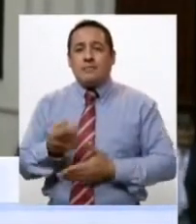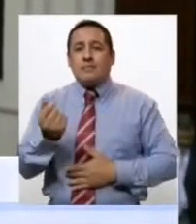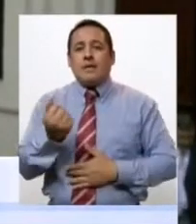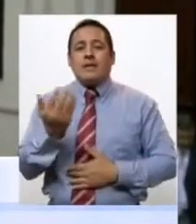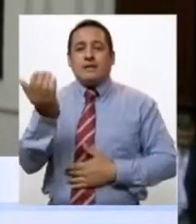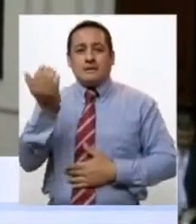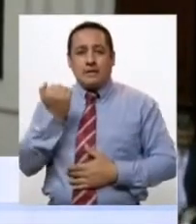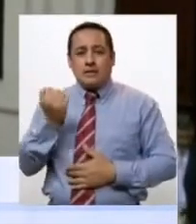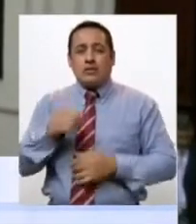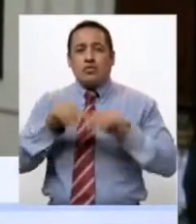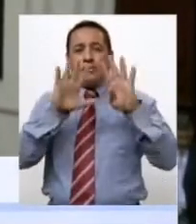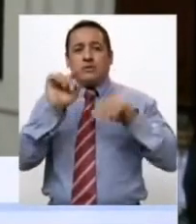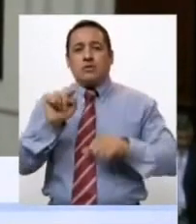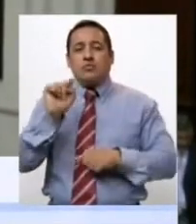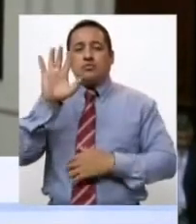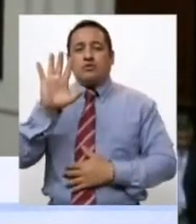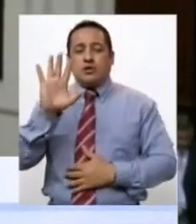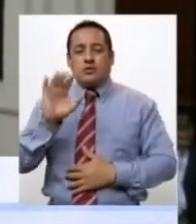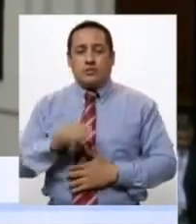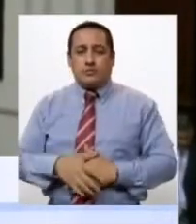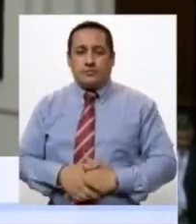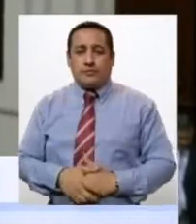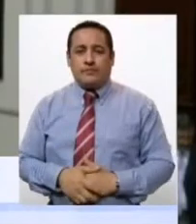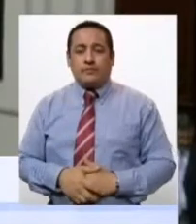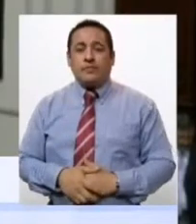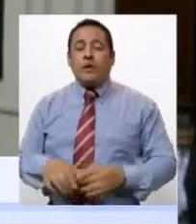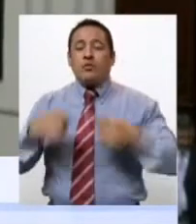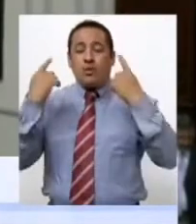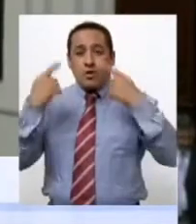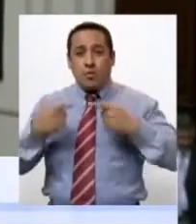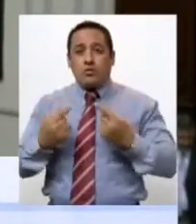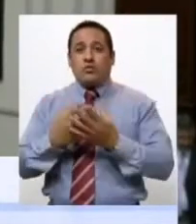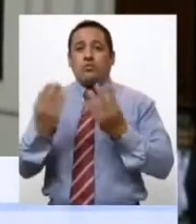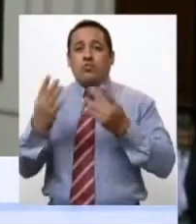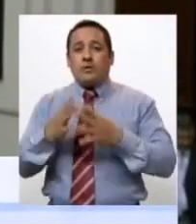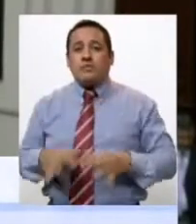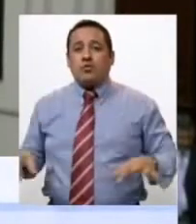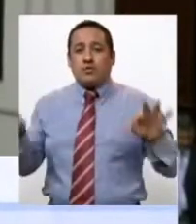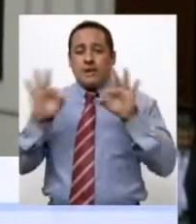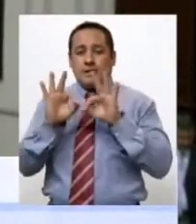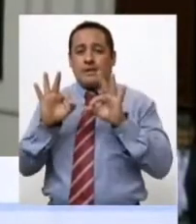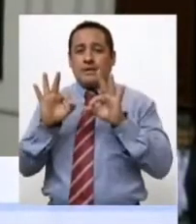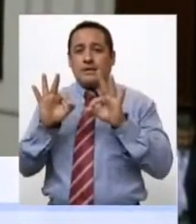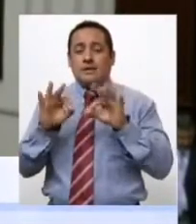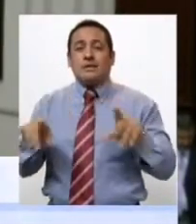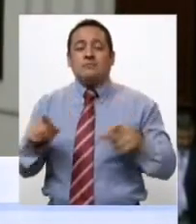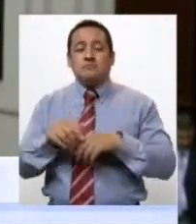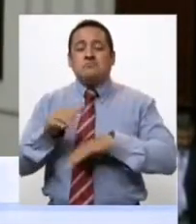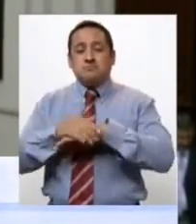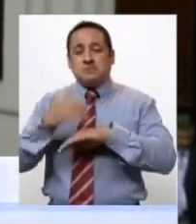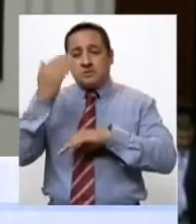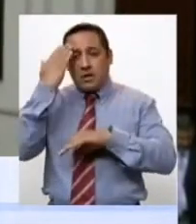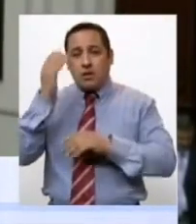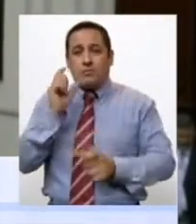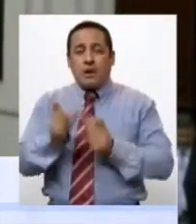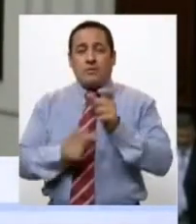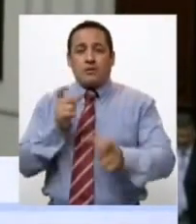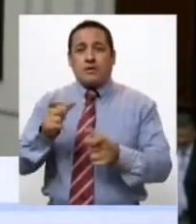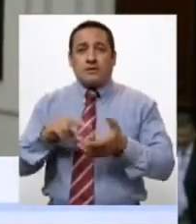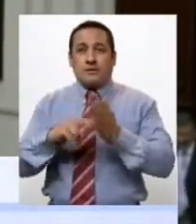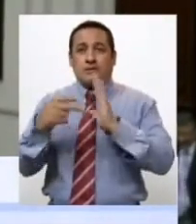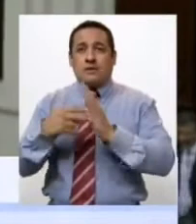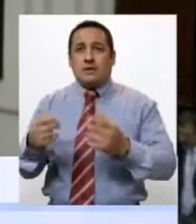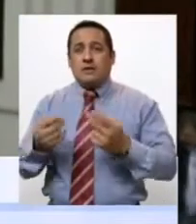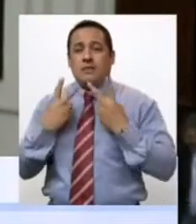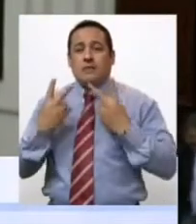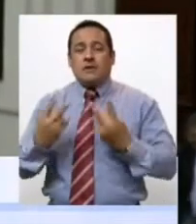de hasta el 95.5. Entonces son algunas medidas sumamente importantes y saludadas por la población. O sea, no se